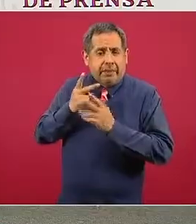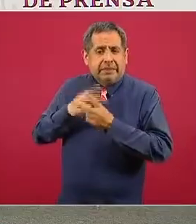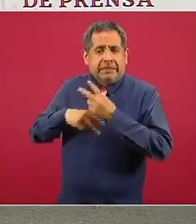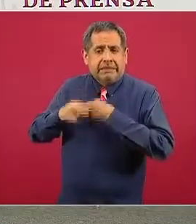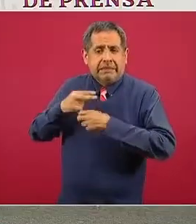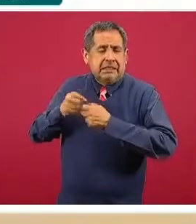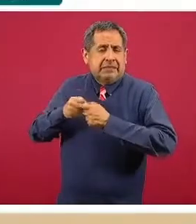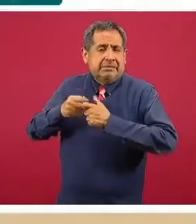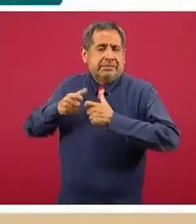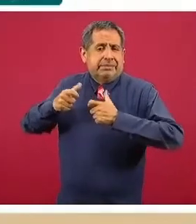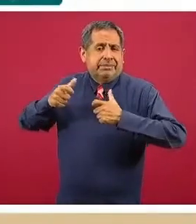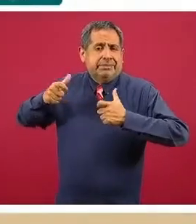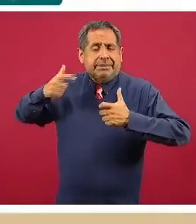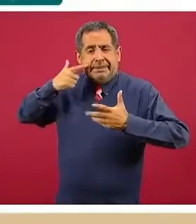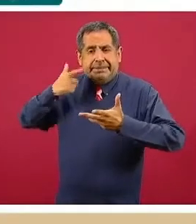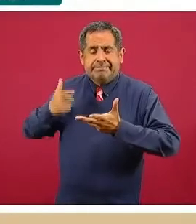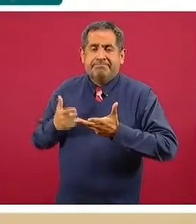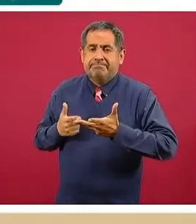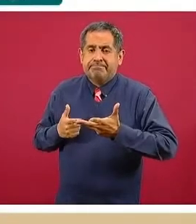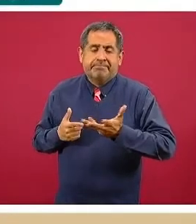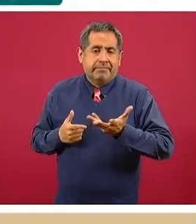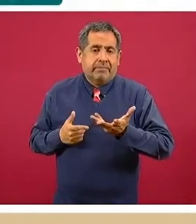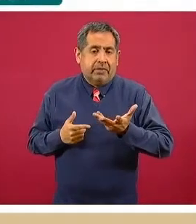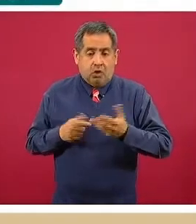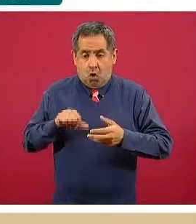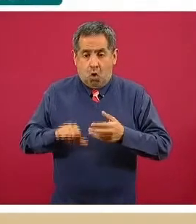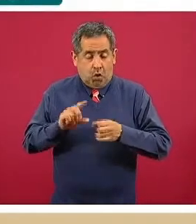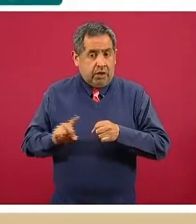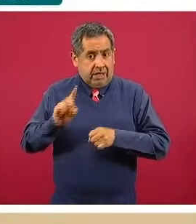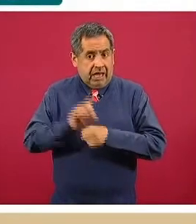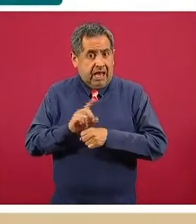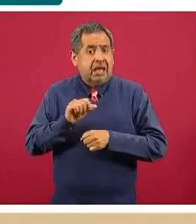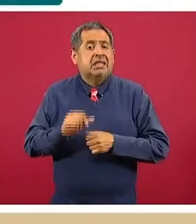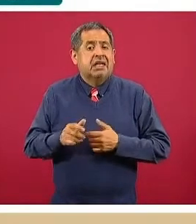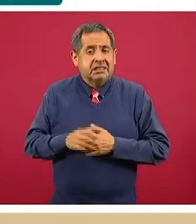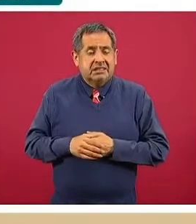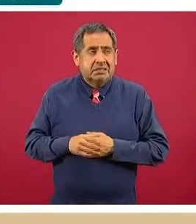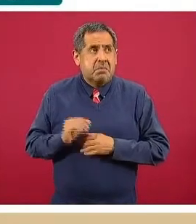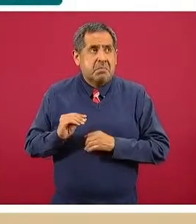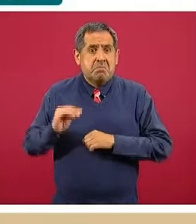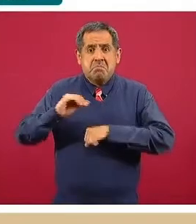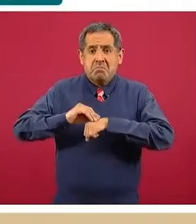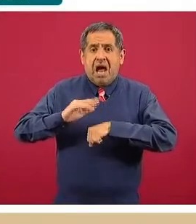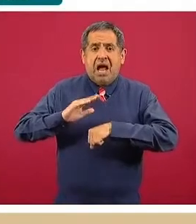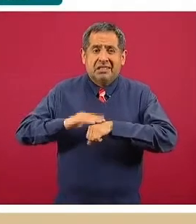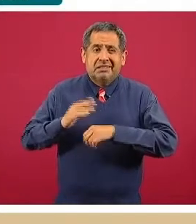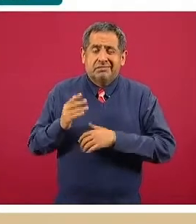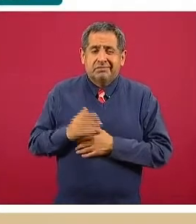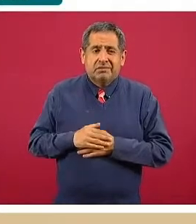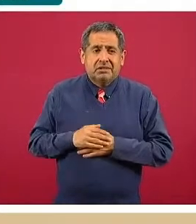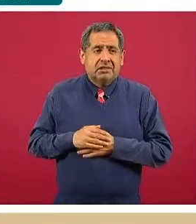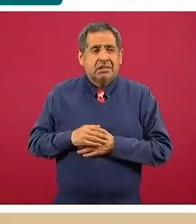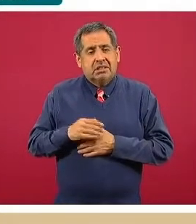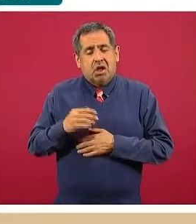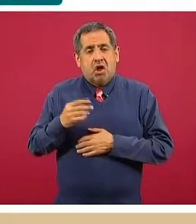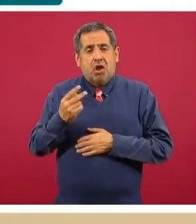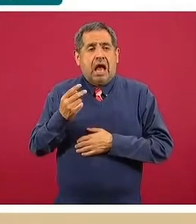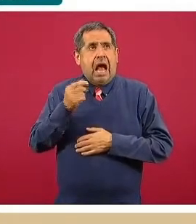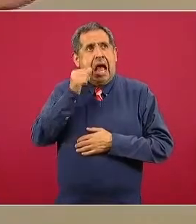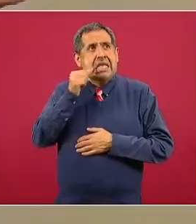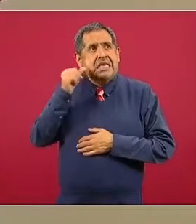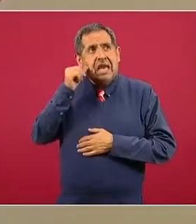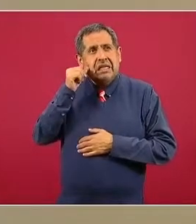la misma en su comportamiento semanal. Para el día de hoy tenemos el incremento de otros 2 puntos porcentuales. Ayer